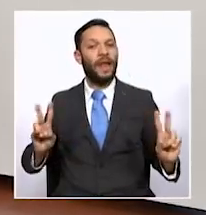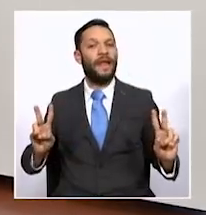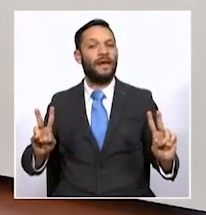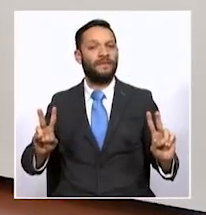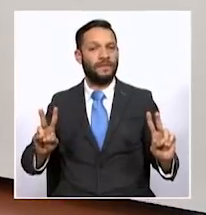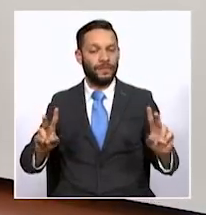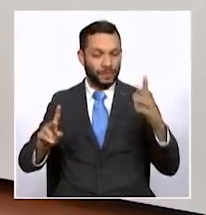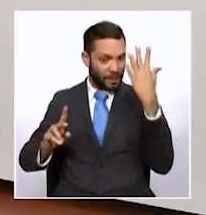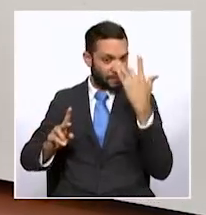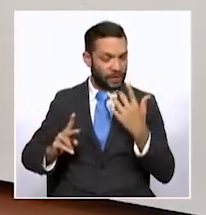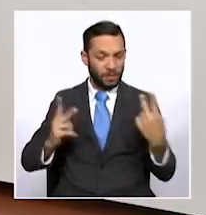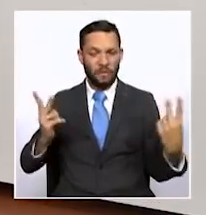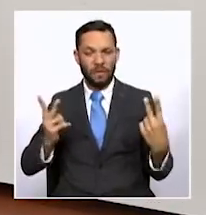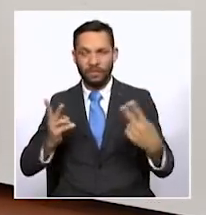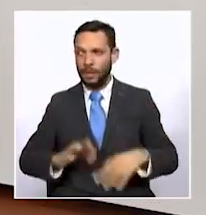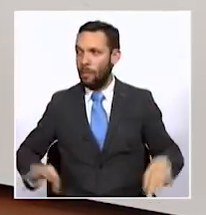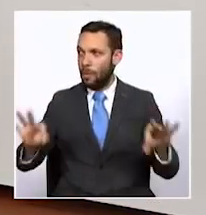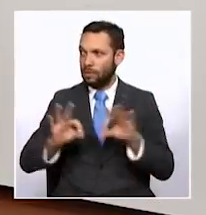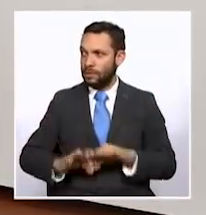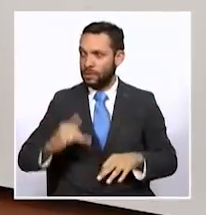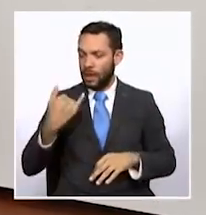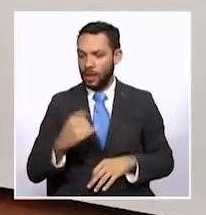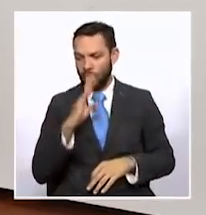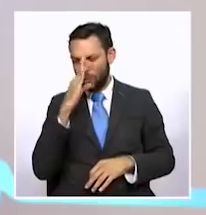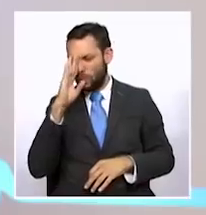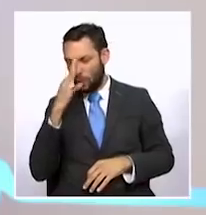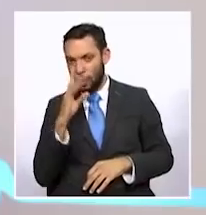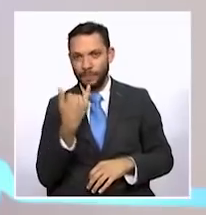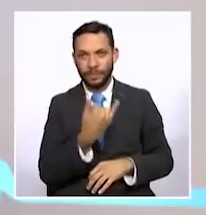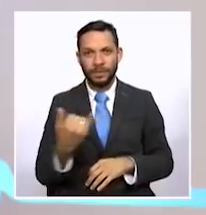también nos dejen sus inquietudes en este momento o en la línea